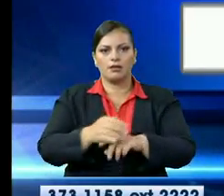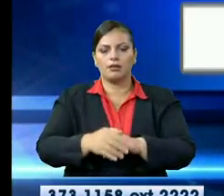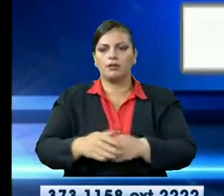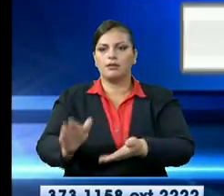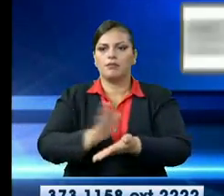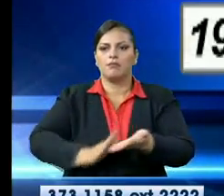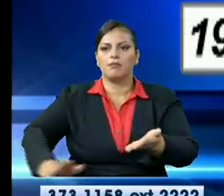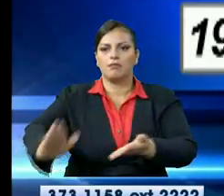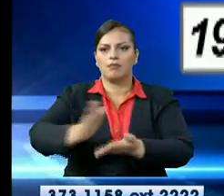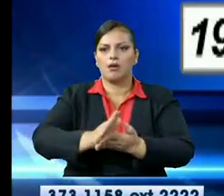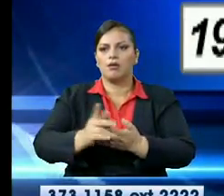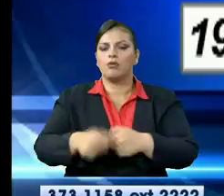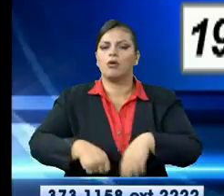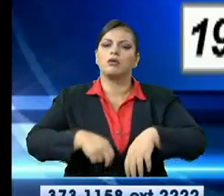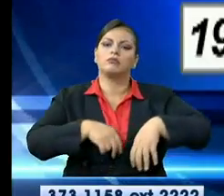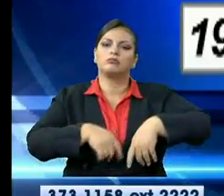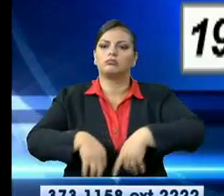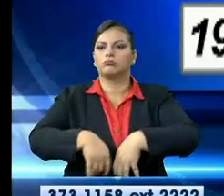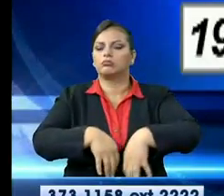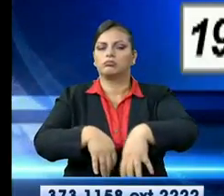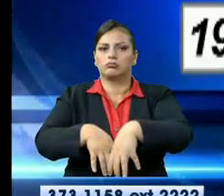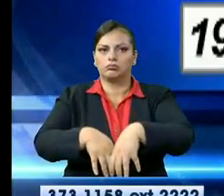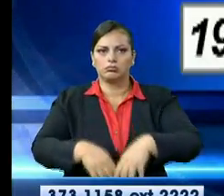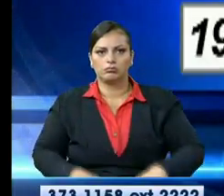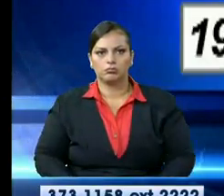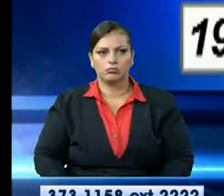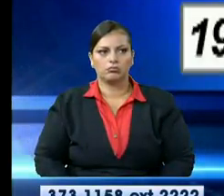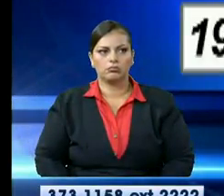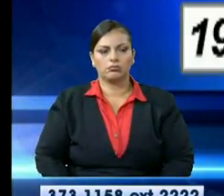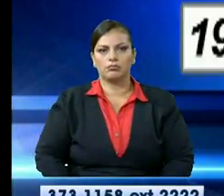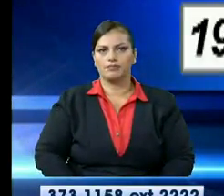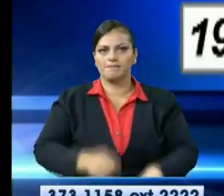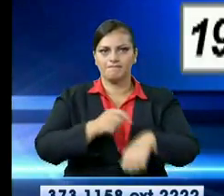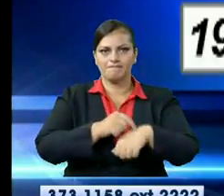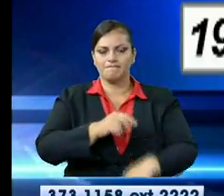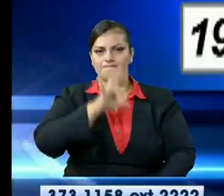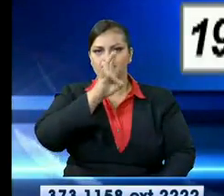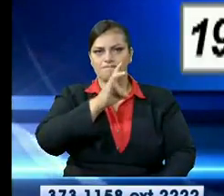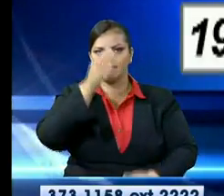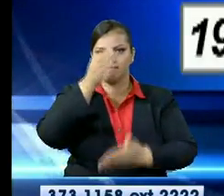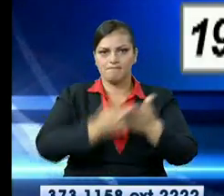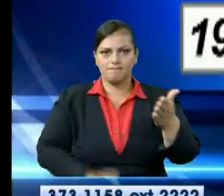19:30, entrevista en Radio FM Mundo.